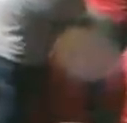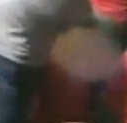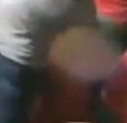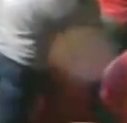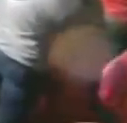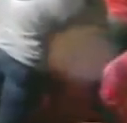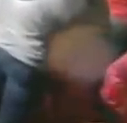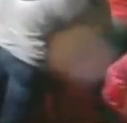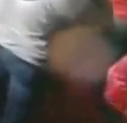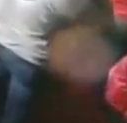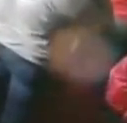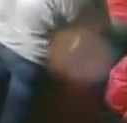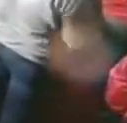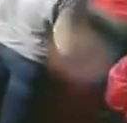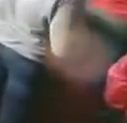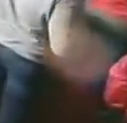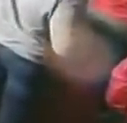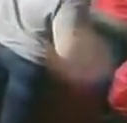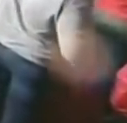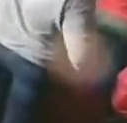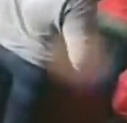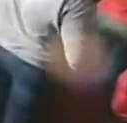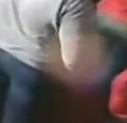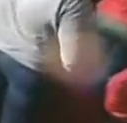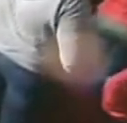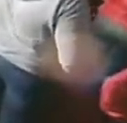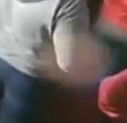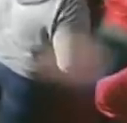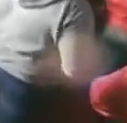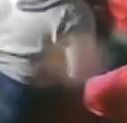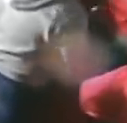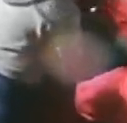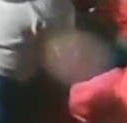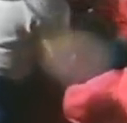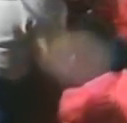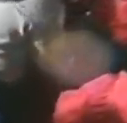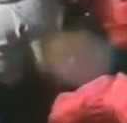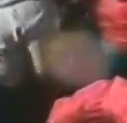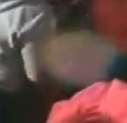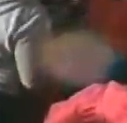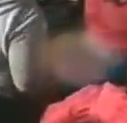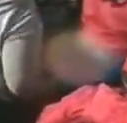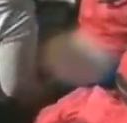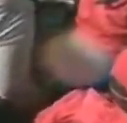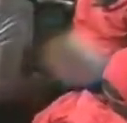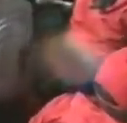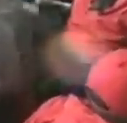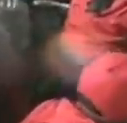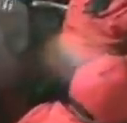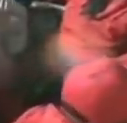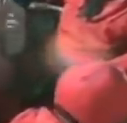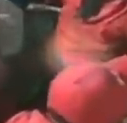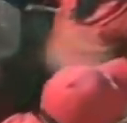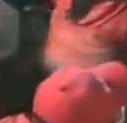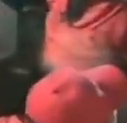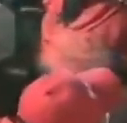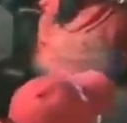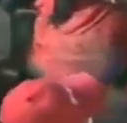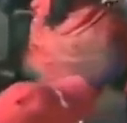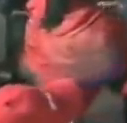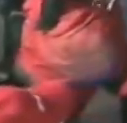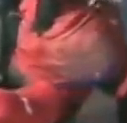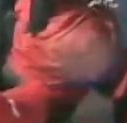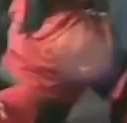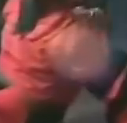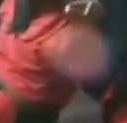al revés. Hay que desenmascarar a la mentira, pisotear para